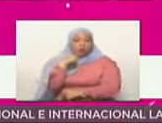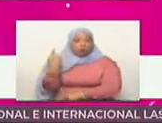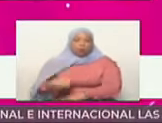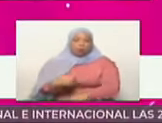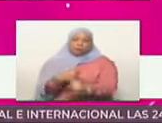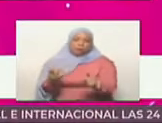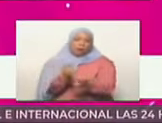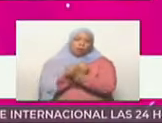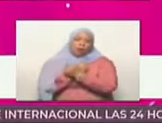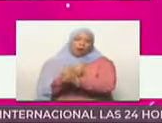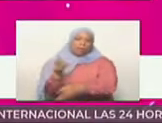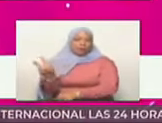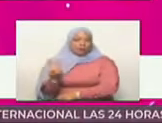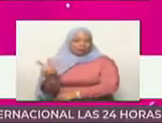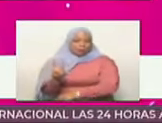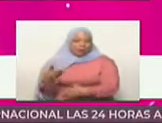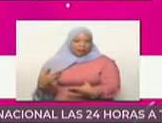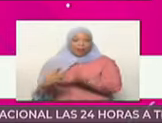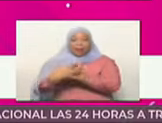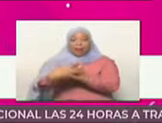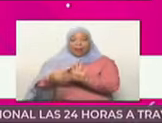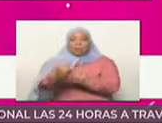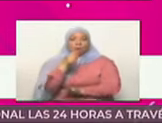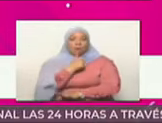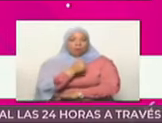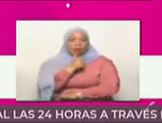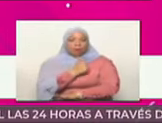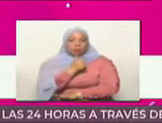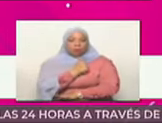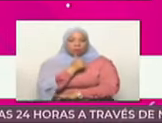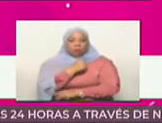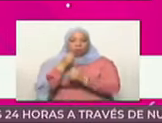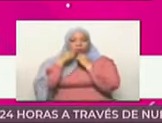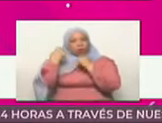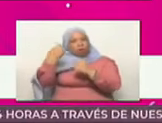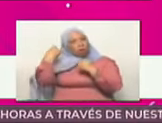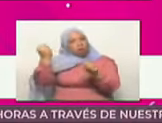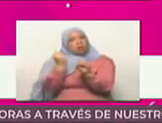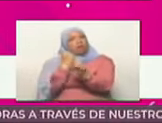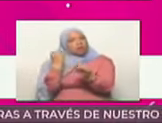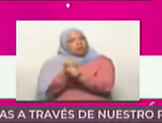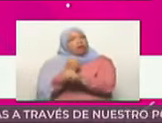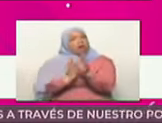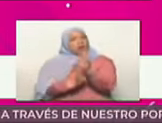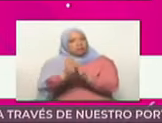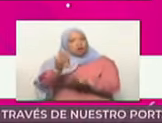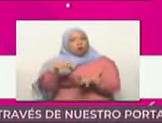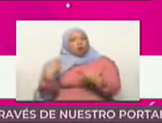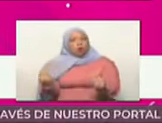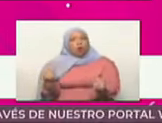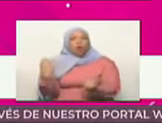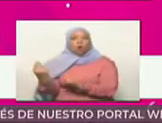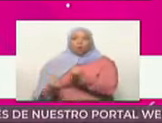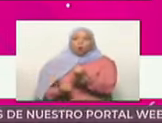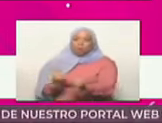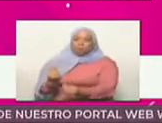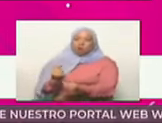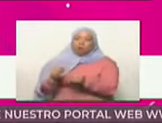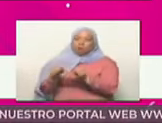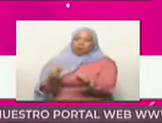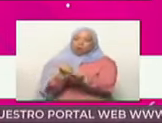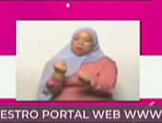además Venezuela es un ejemplo de resistencia, de lucha, de perseverancia y de construcción permanente